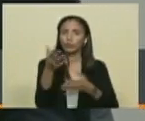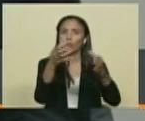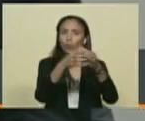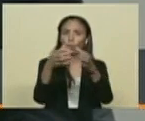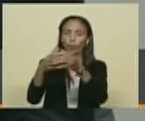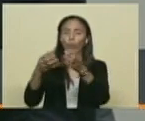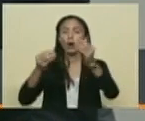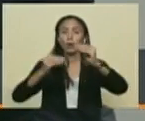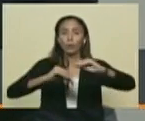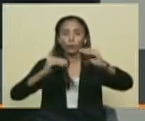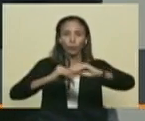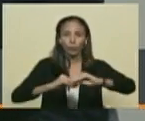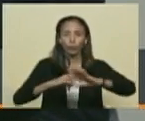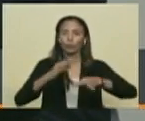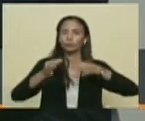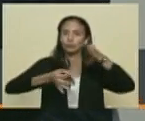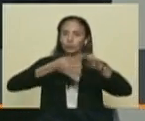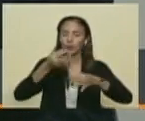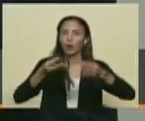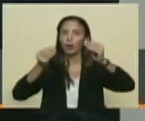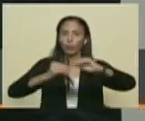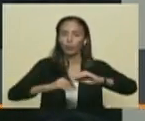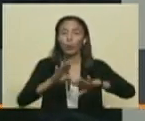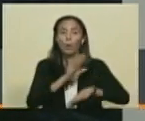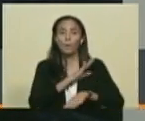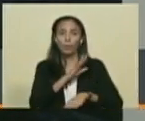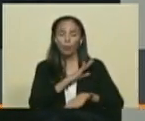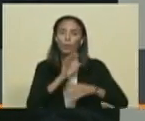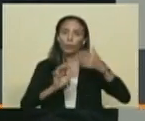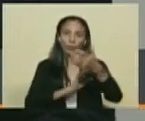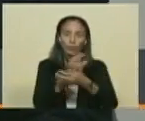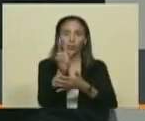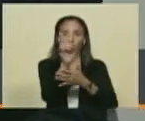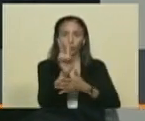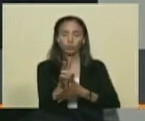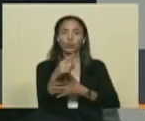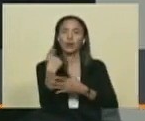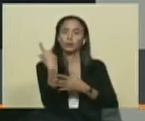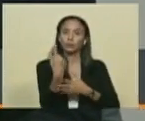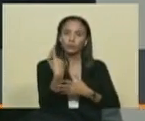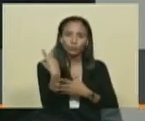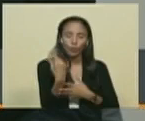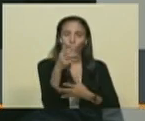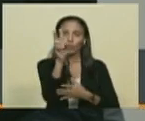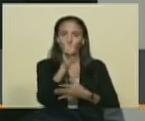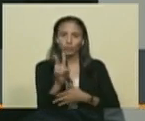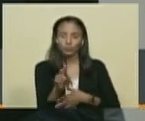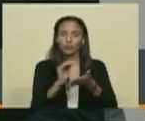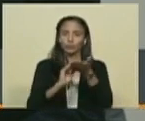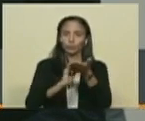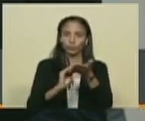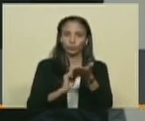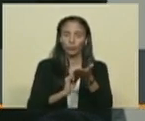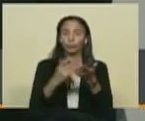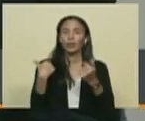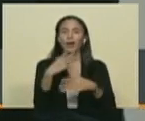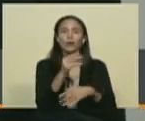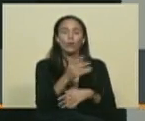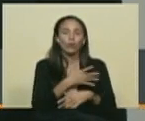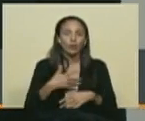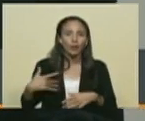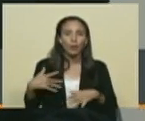que los asuntos de venezolanos se dirimen entre venezolanos. Rechazamos en ese